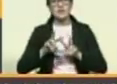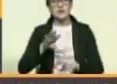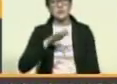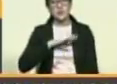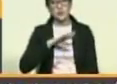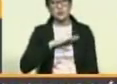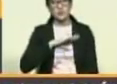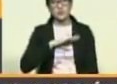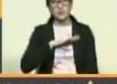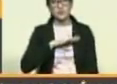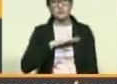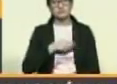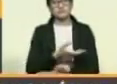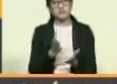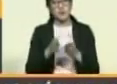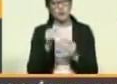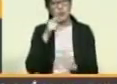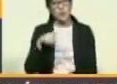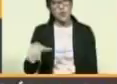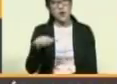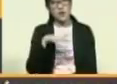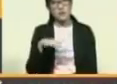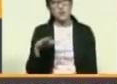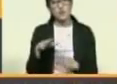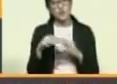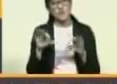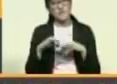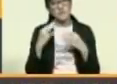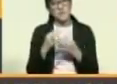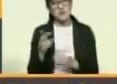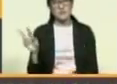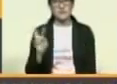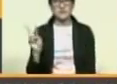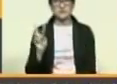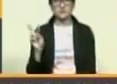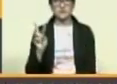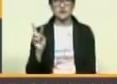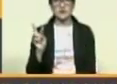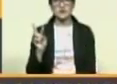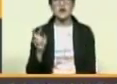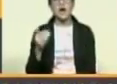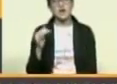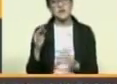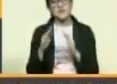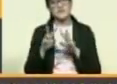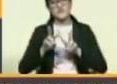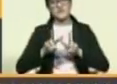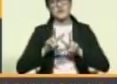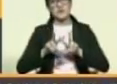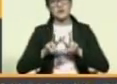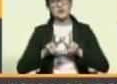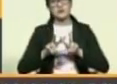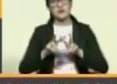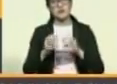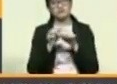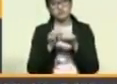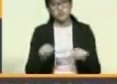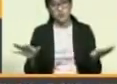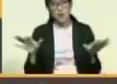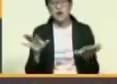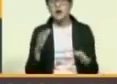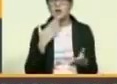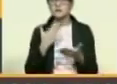Vivienda Venezuela y que todas las familias venezolanas tengan una vivienda, hoy distribuida con el carnet de la